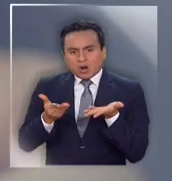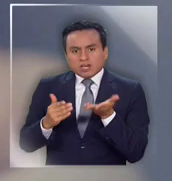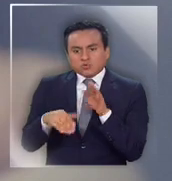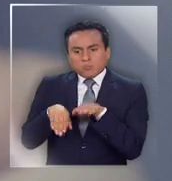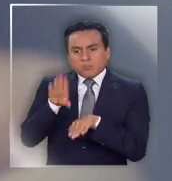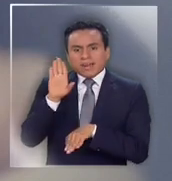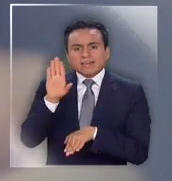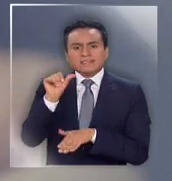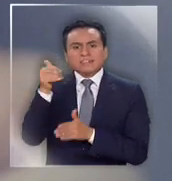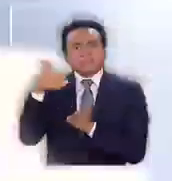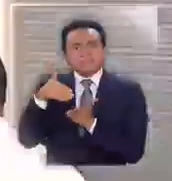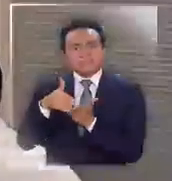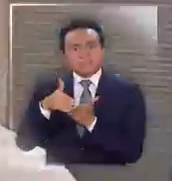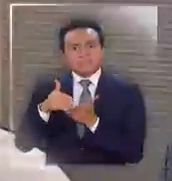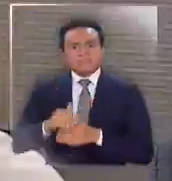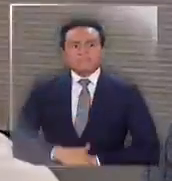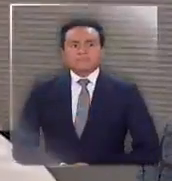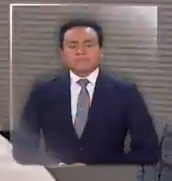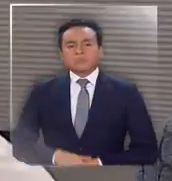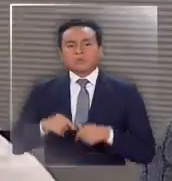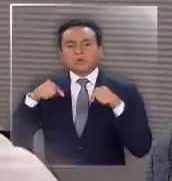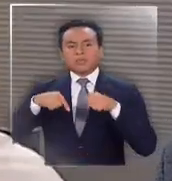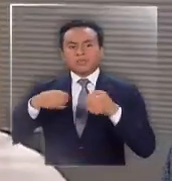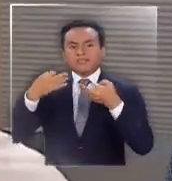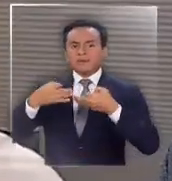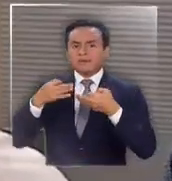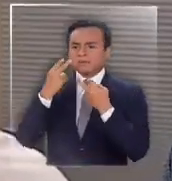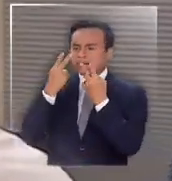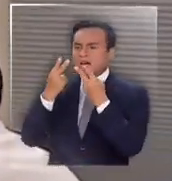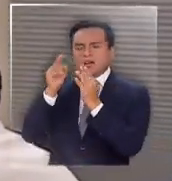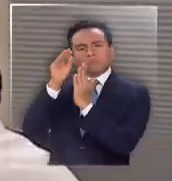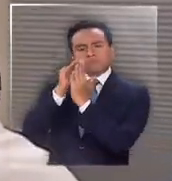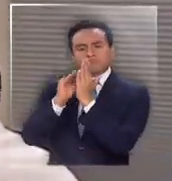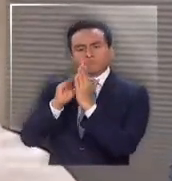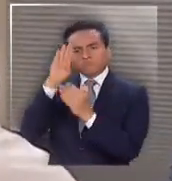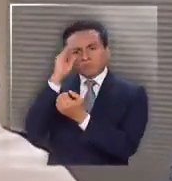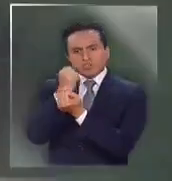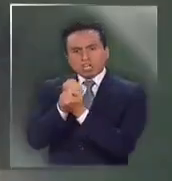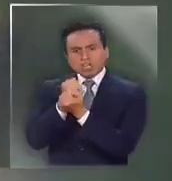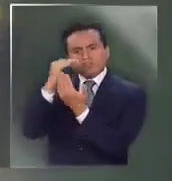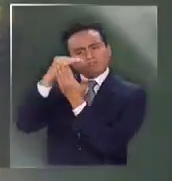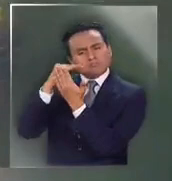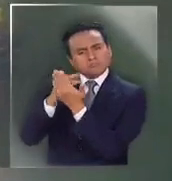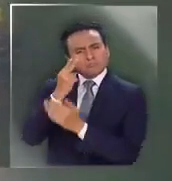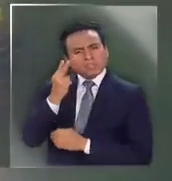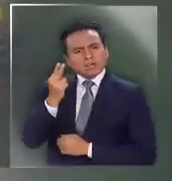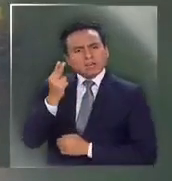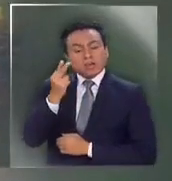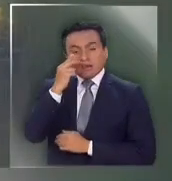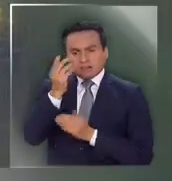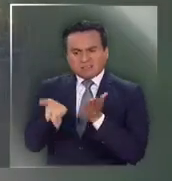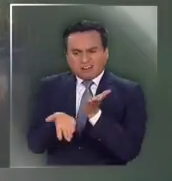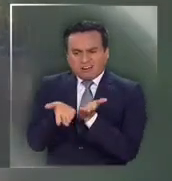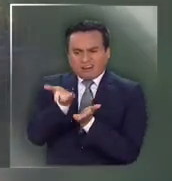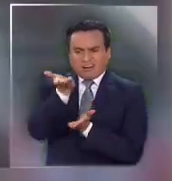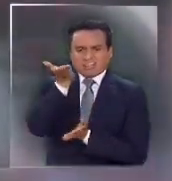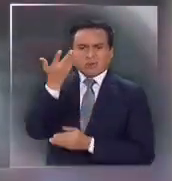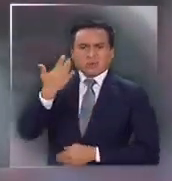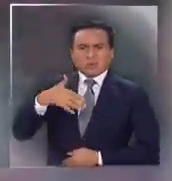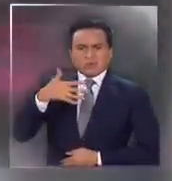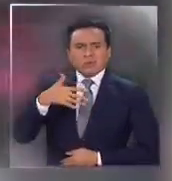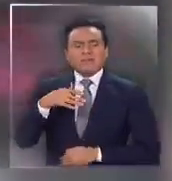superan los 6.000. Hoy día, efectivamente, si uno mira los registros policiales que tenemos, evidencian un alza en este tipo de delitos.